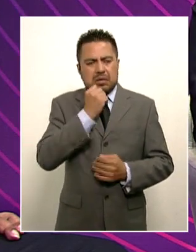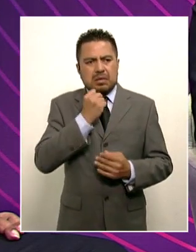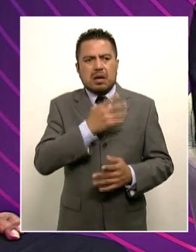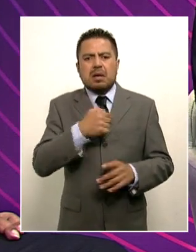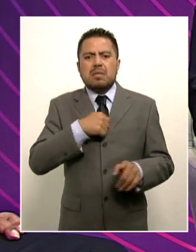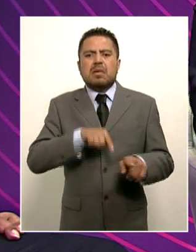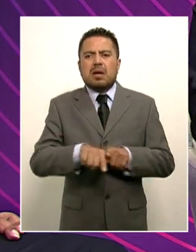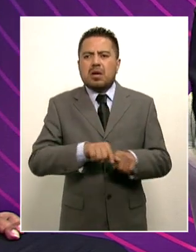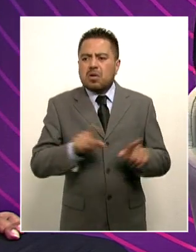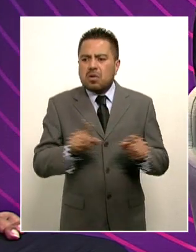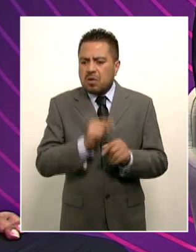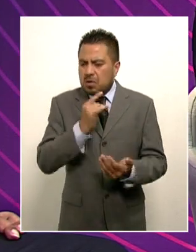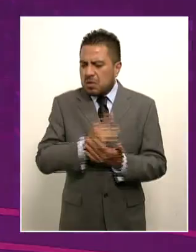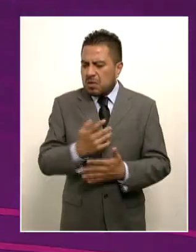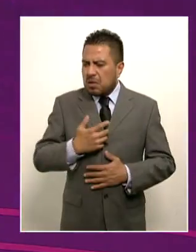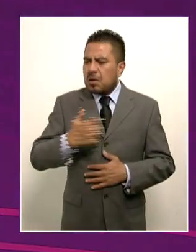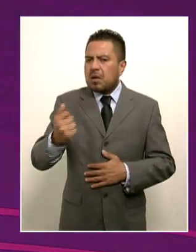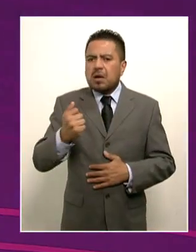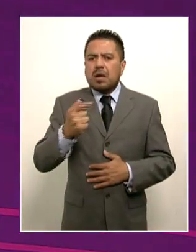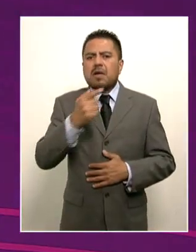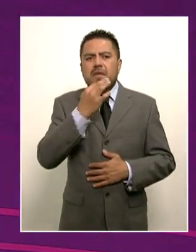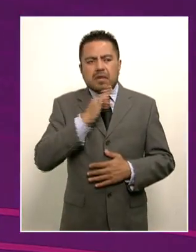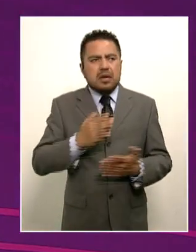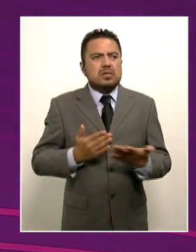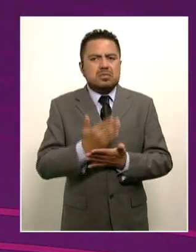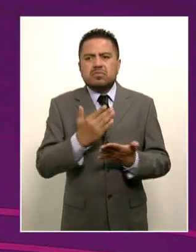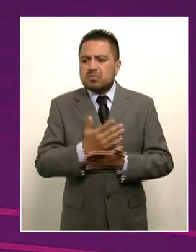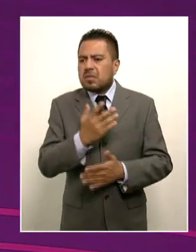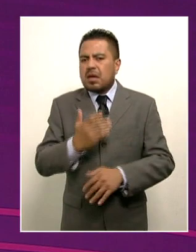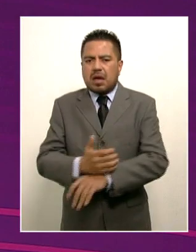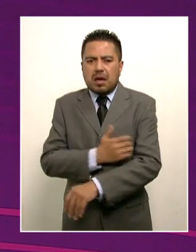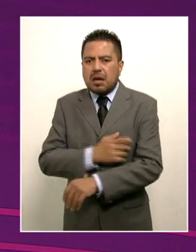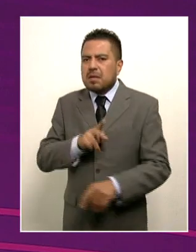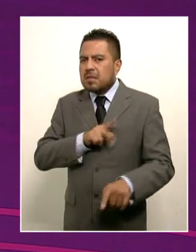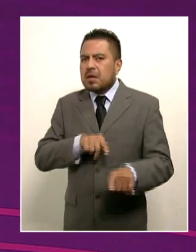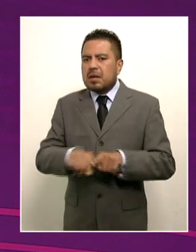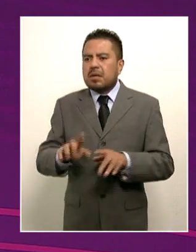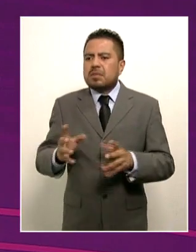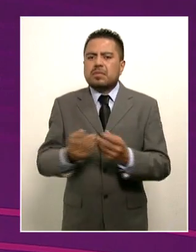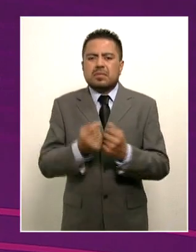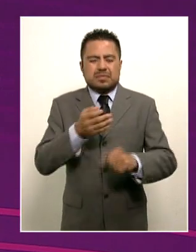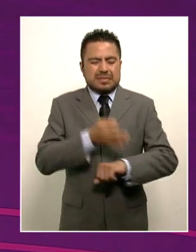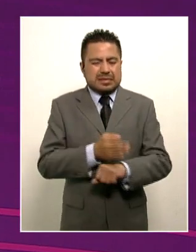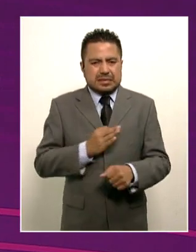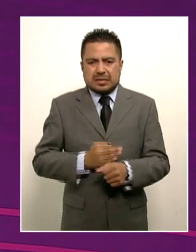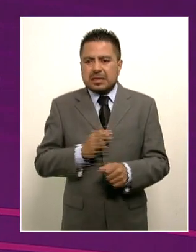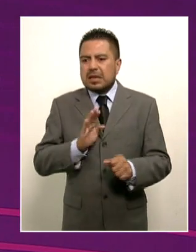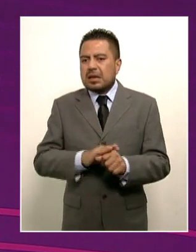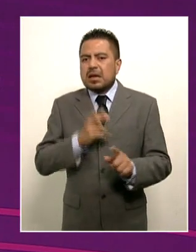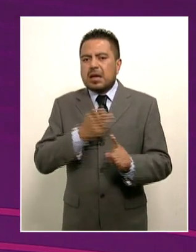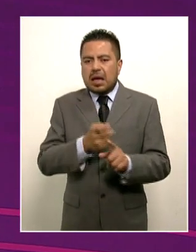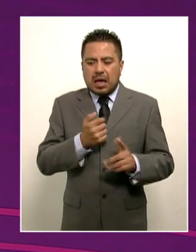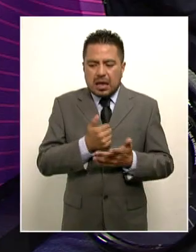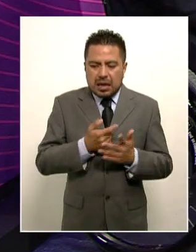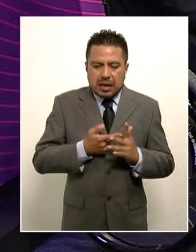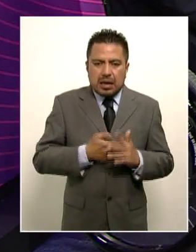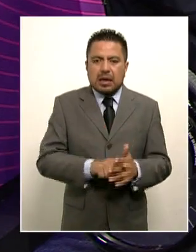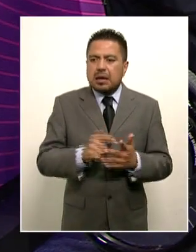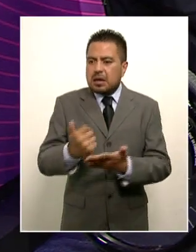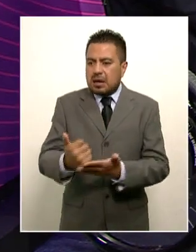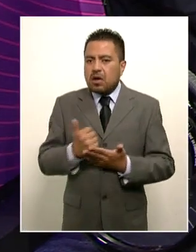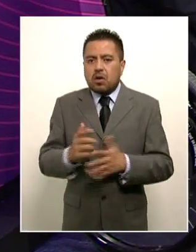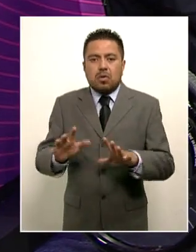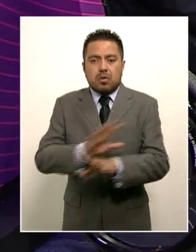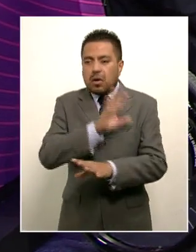hermano pues más me tiene a mí, órale, vamos, ¿no? Que me invita a una fiesta, que esto, vámonos con mi hermano. Y es muy chistoso porque también desde ahí creo que me ayudó y creo que